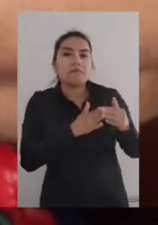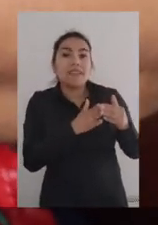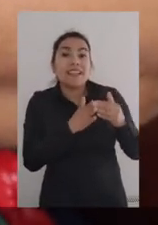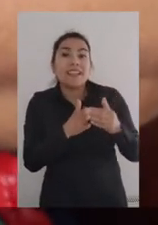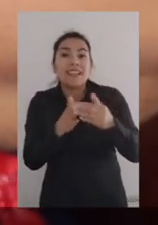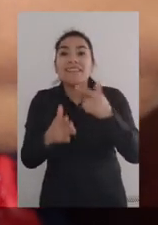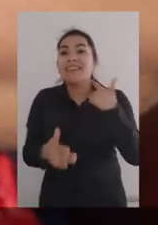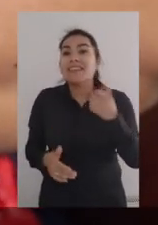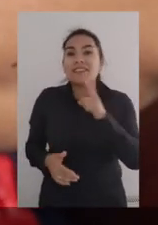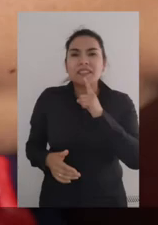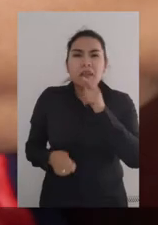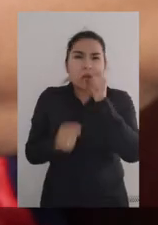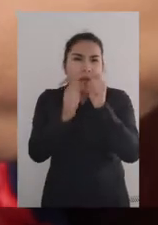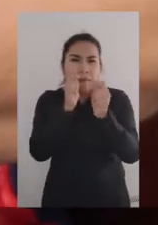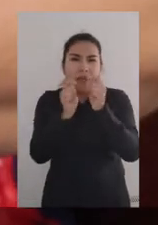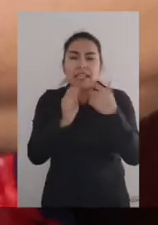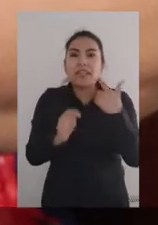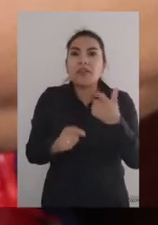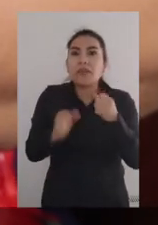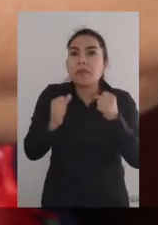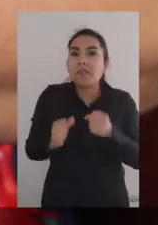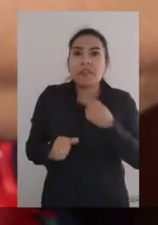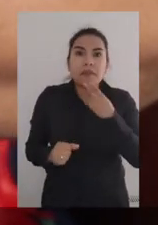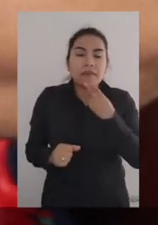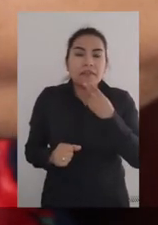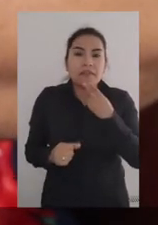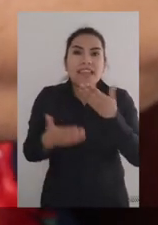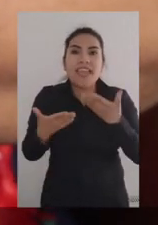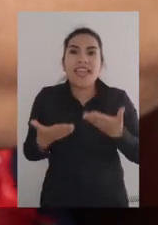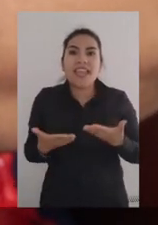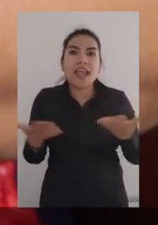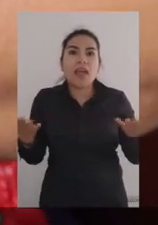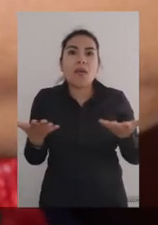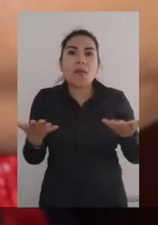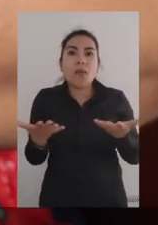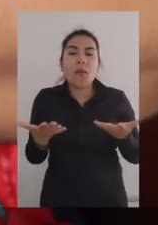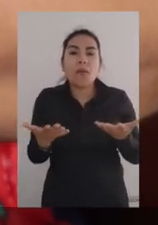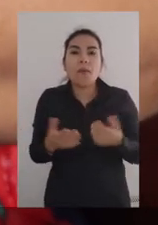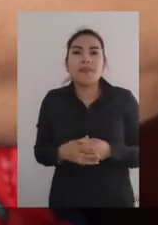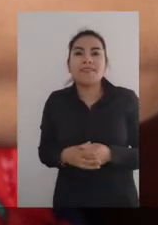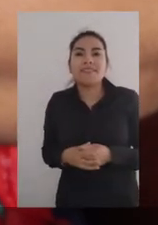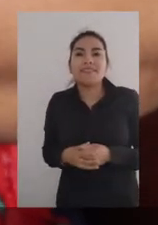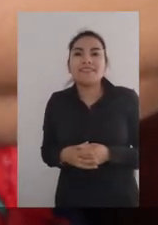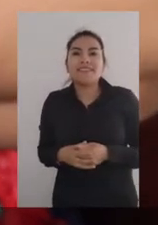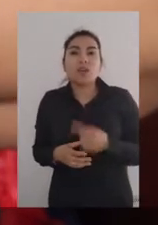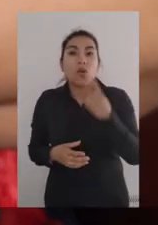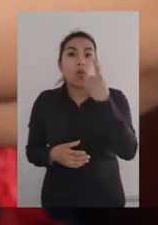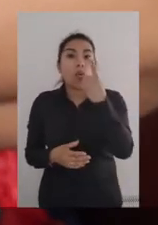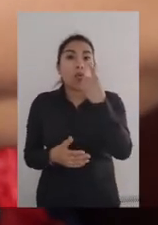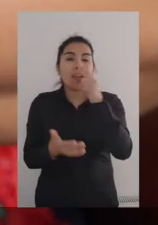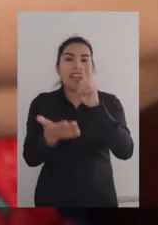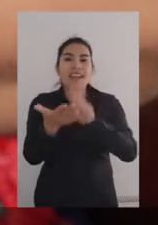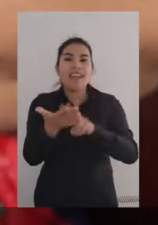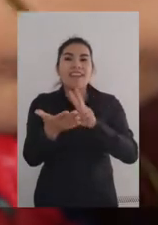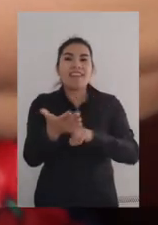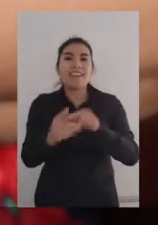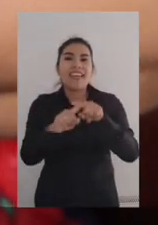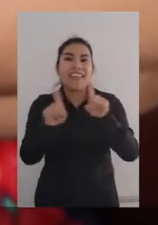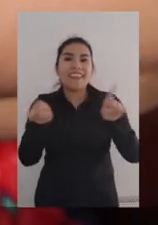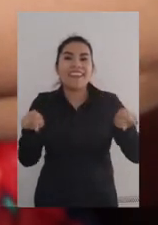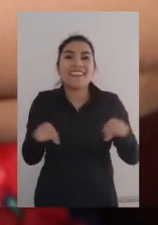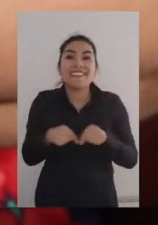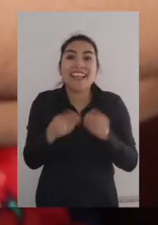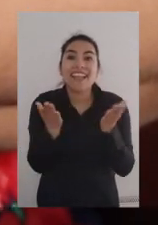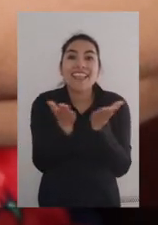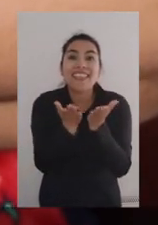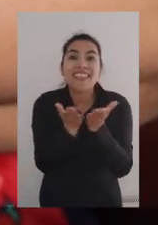ellos tenían los peligros que ellos pasaban era como es una verdadera sala de clase en otro